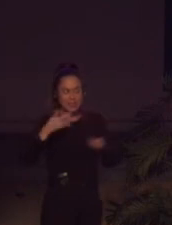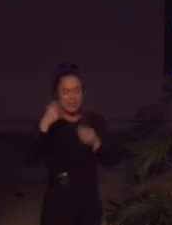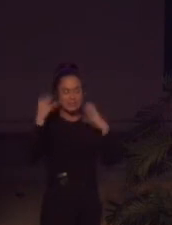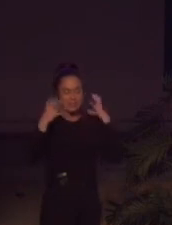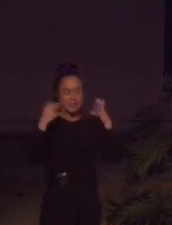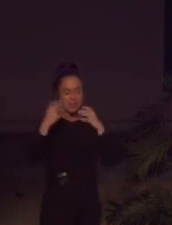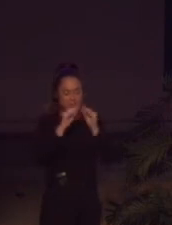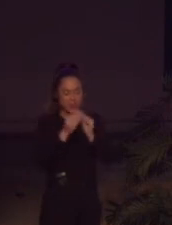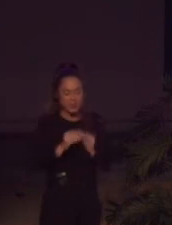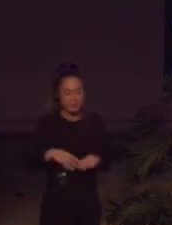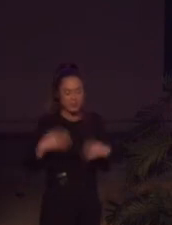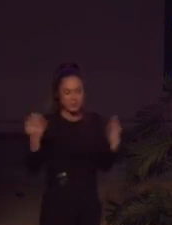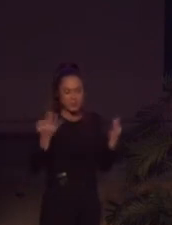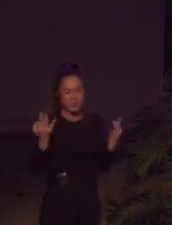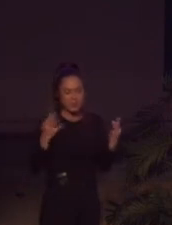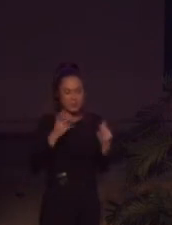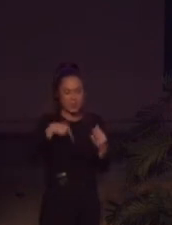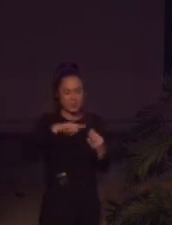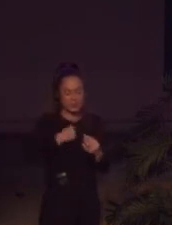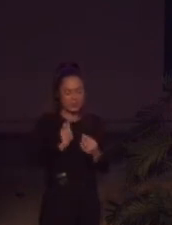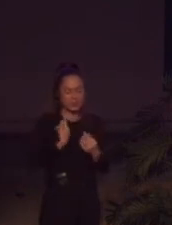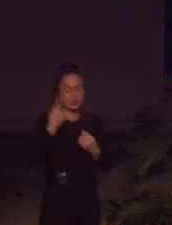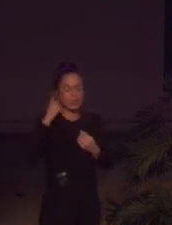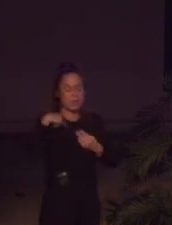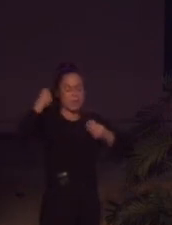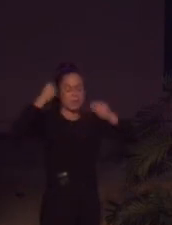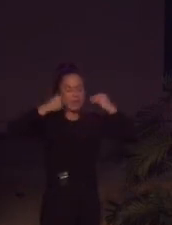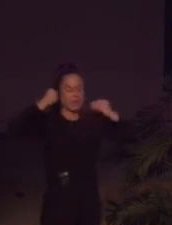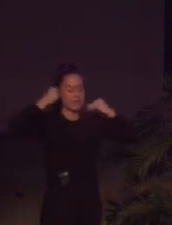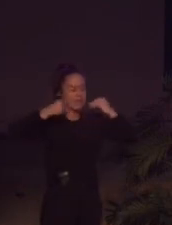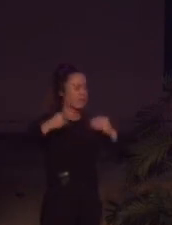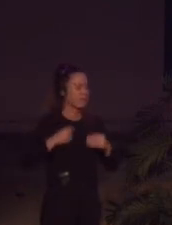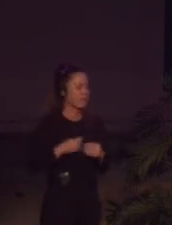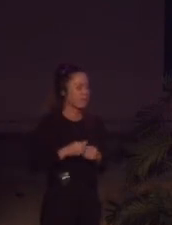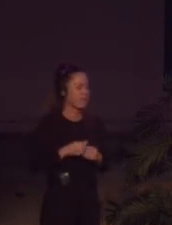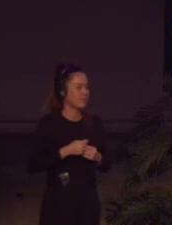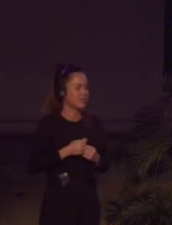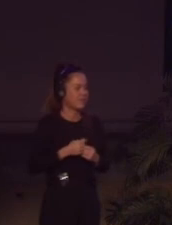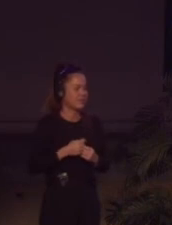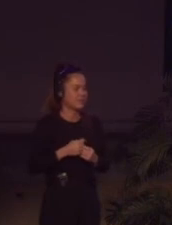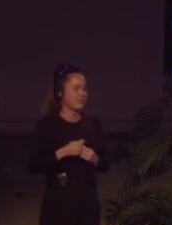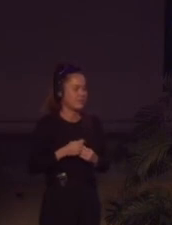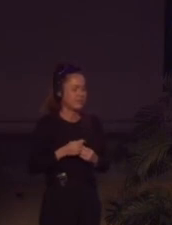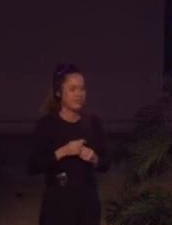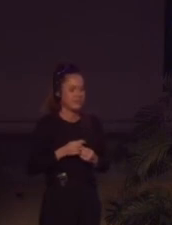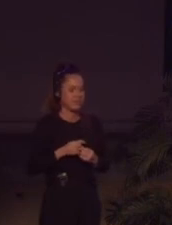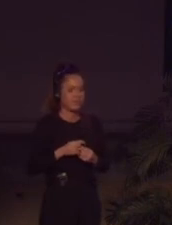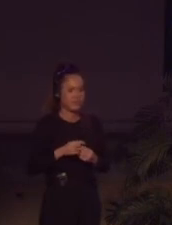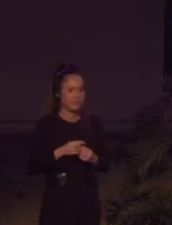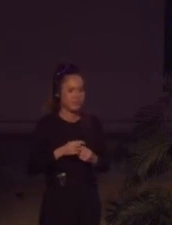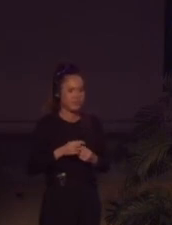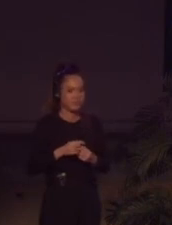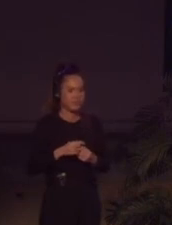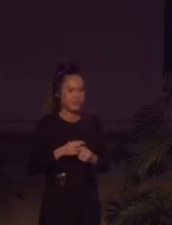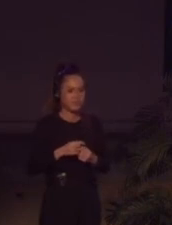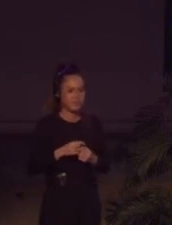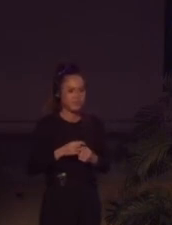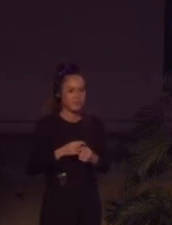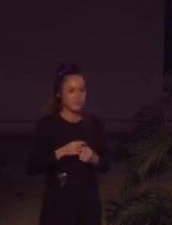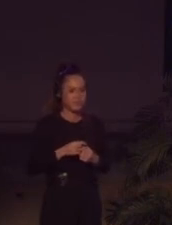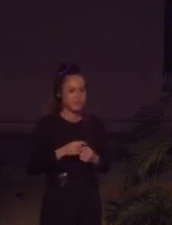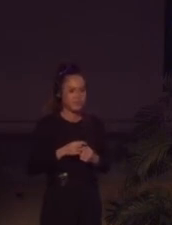pentsatu arazteko ere, batzuetan, agian espeziearen izate bera, ez? Bain, bat